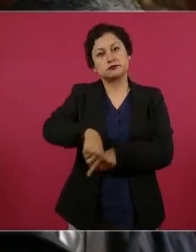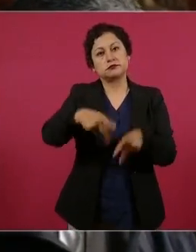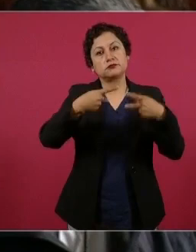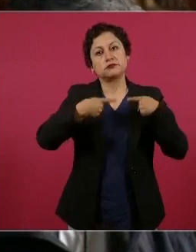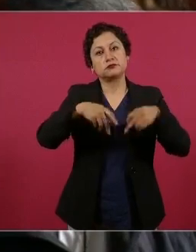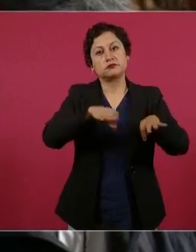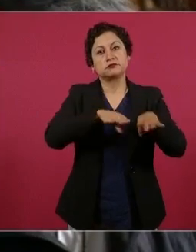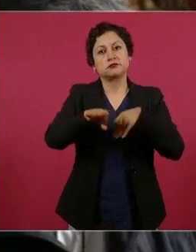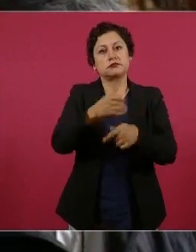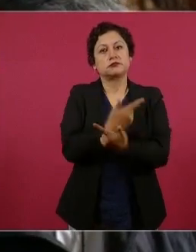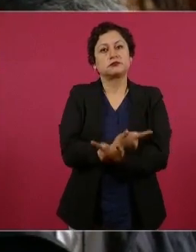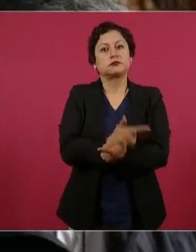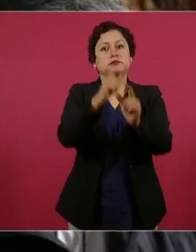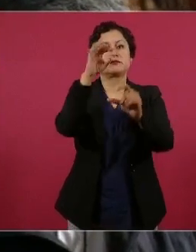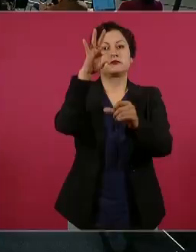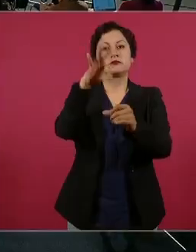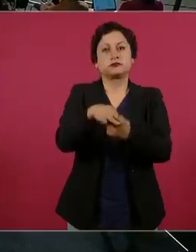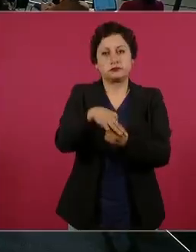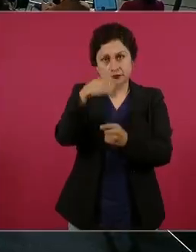libremente a su dirigente.